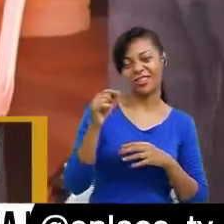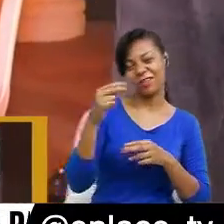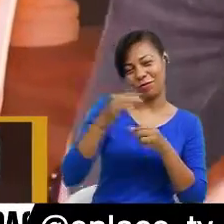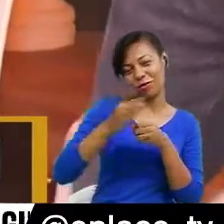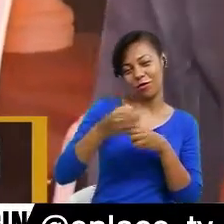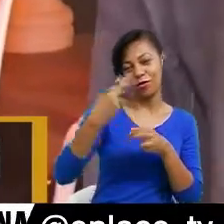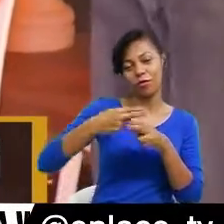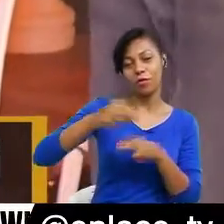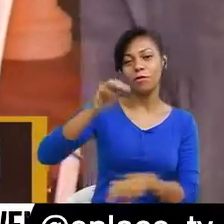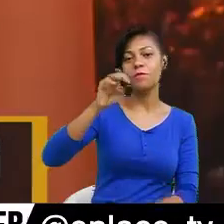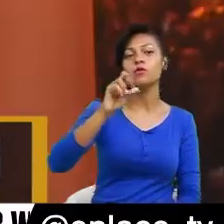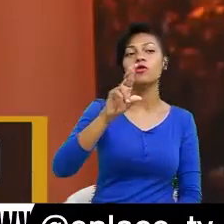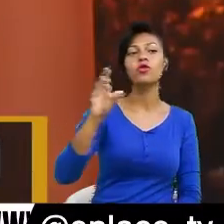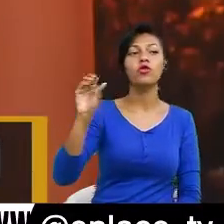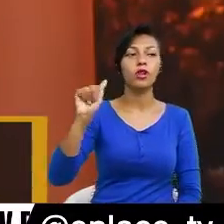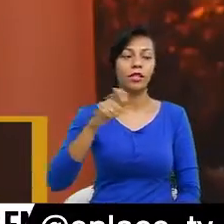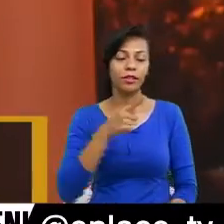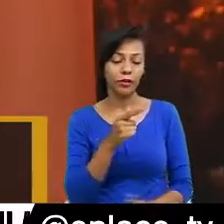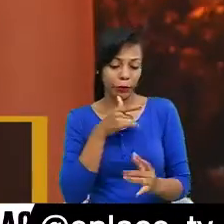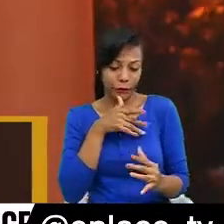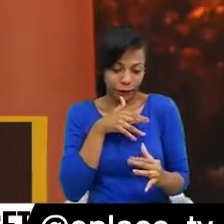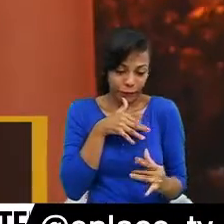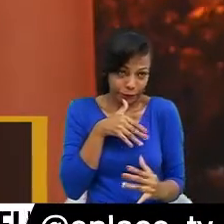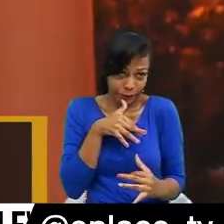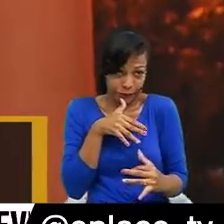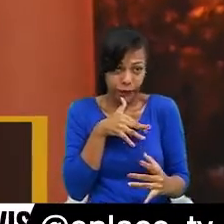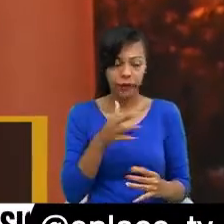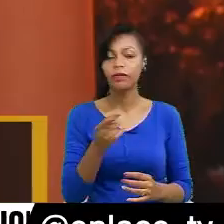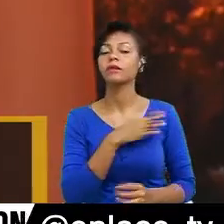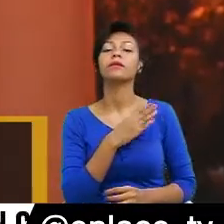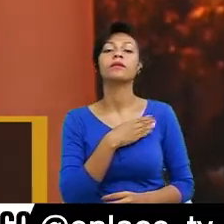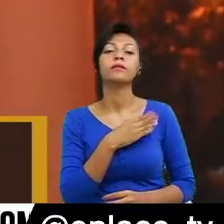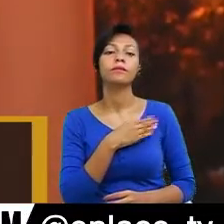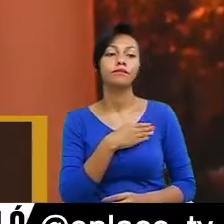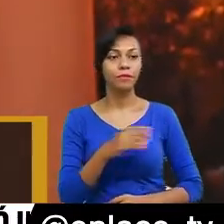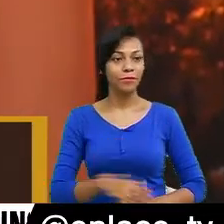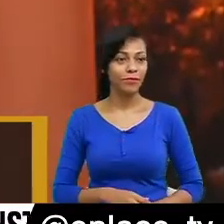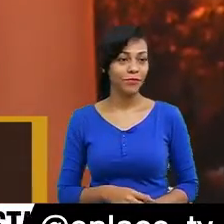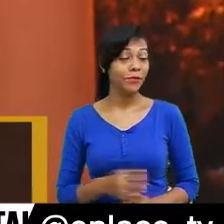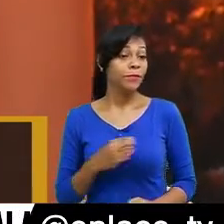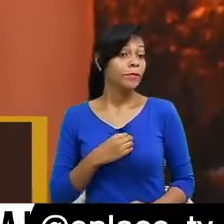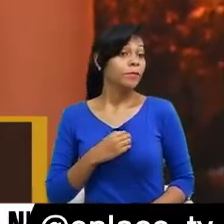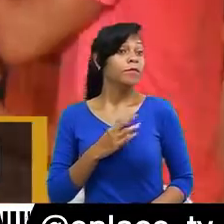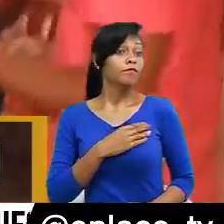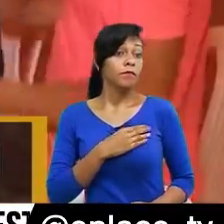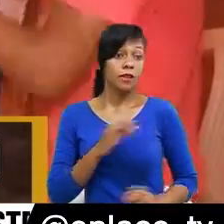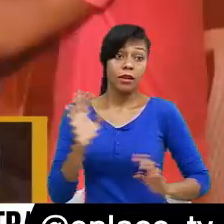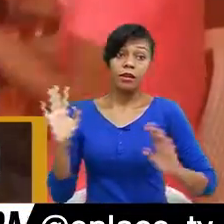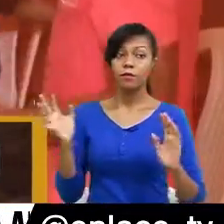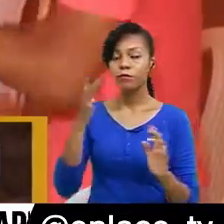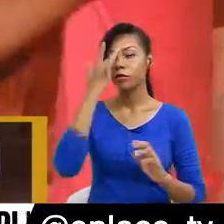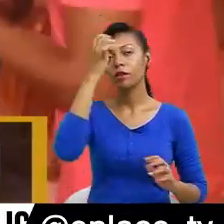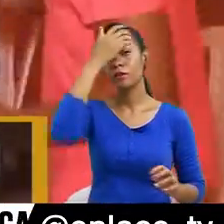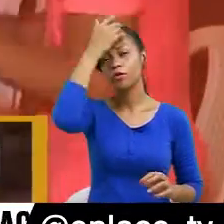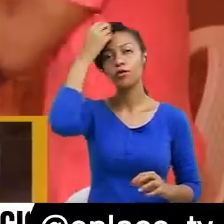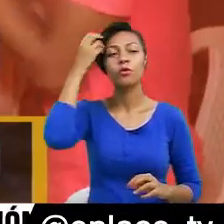Millo. Bueno, para nosotros esto representa ancestralmente todo lo que trajo el